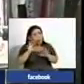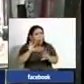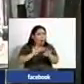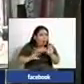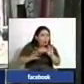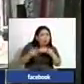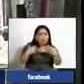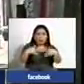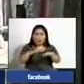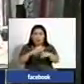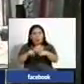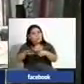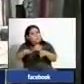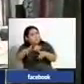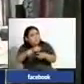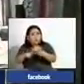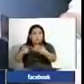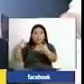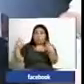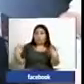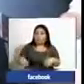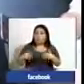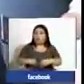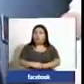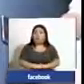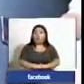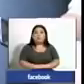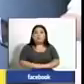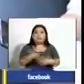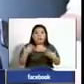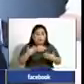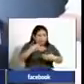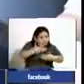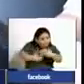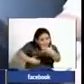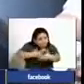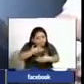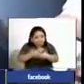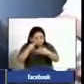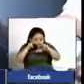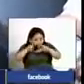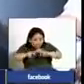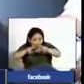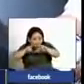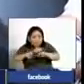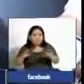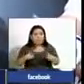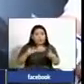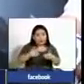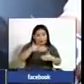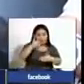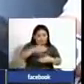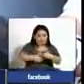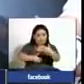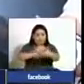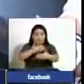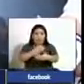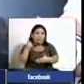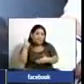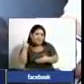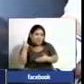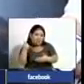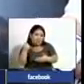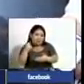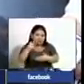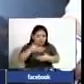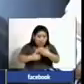leves, graves y muy graves. Se han abierto ya procesos. El debido proceso contempla que mientras no se termine,